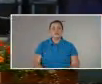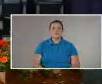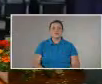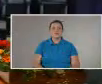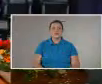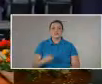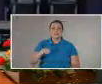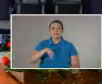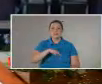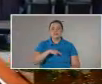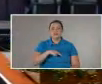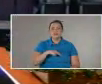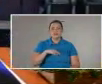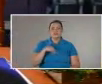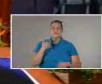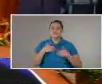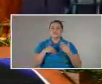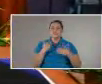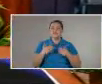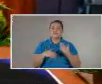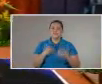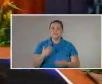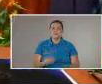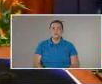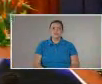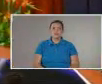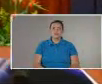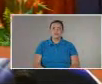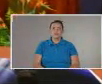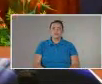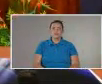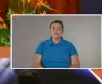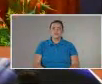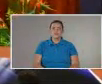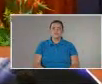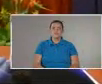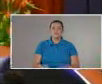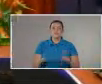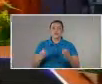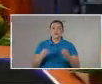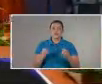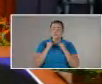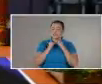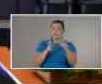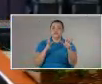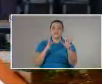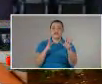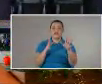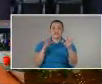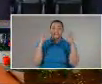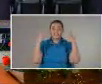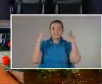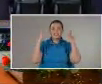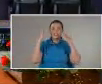sentimientos, nuestro corazón, como podemos explotar de alegría, como también podemos saber manejar la